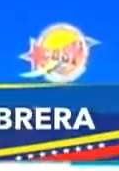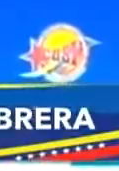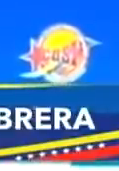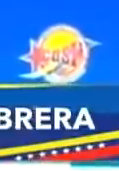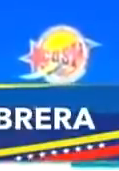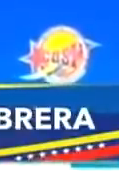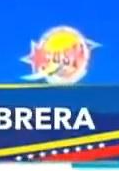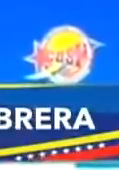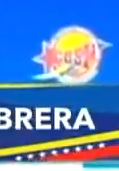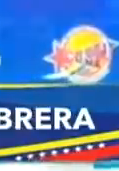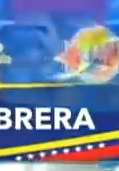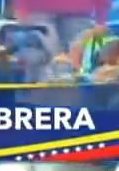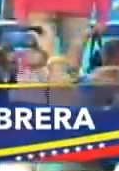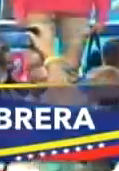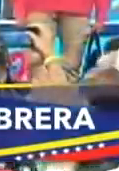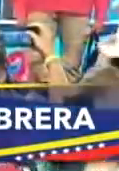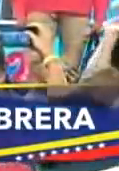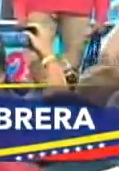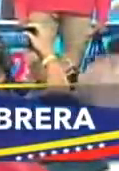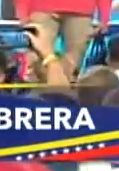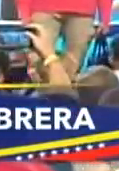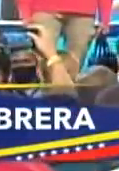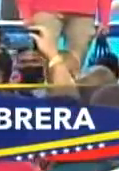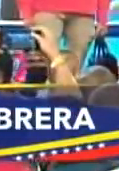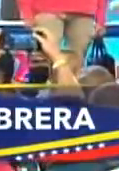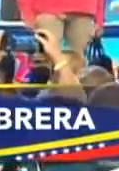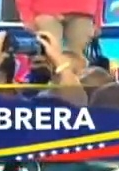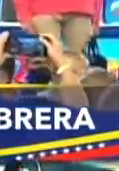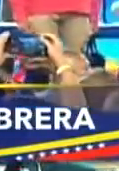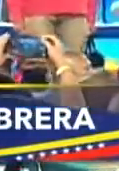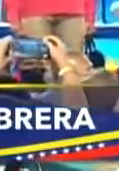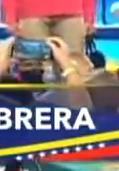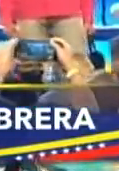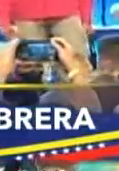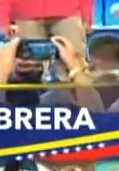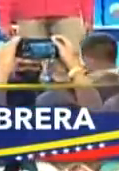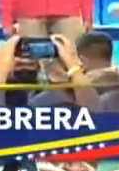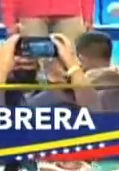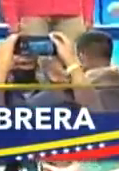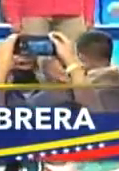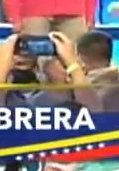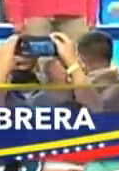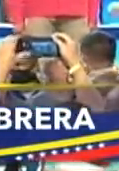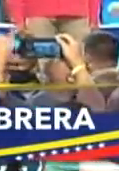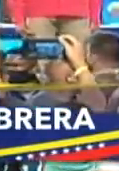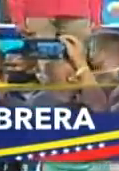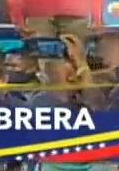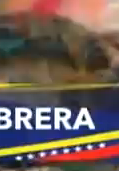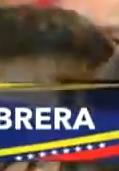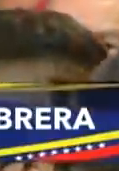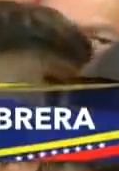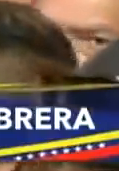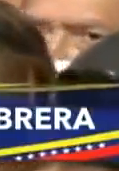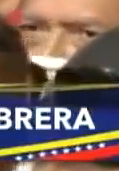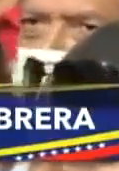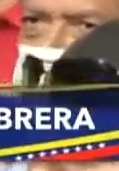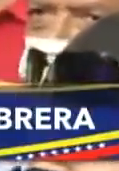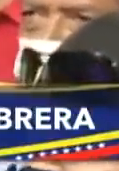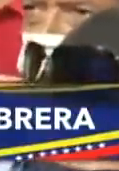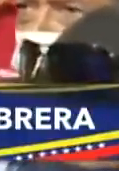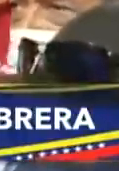como también avanzar en un gran plan para proteger a los jubilados que han sido víctimas durante estos últimos